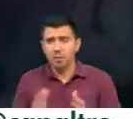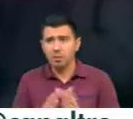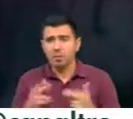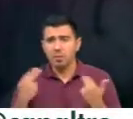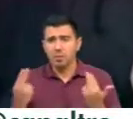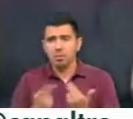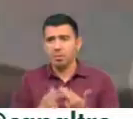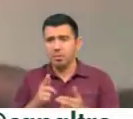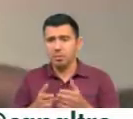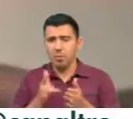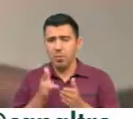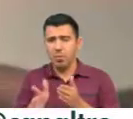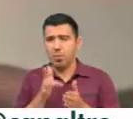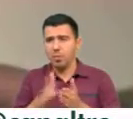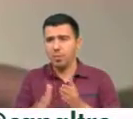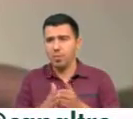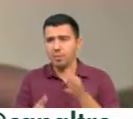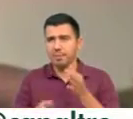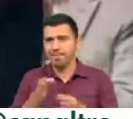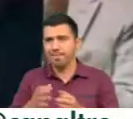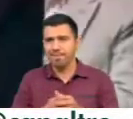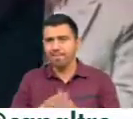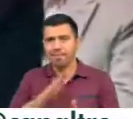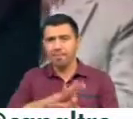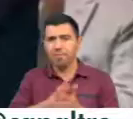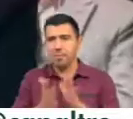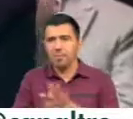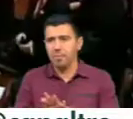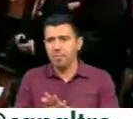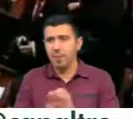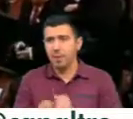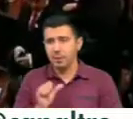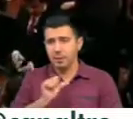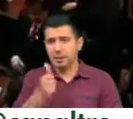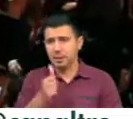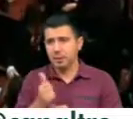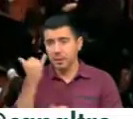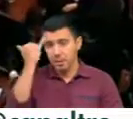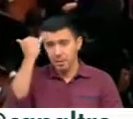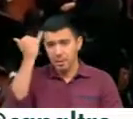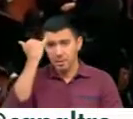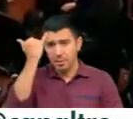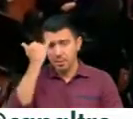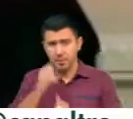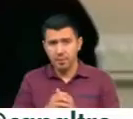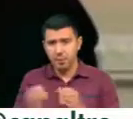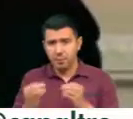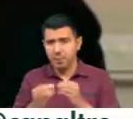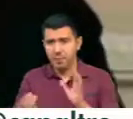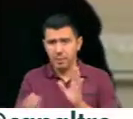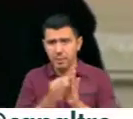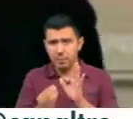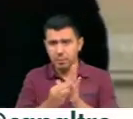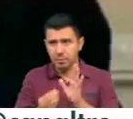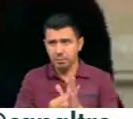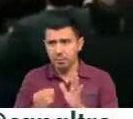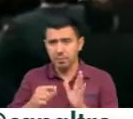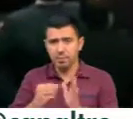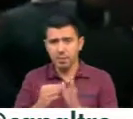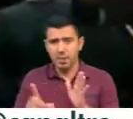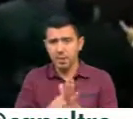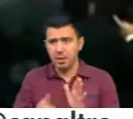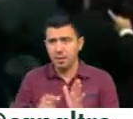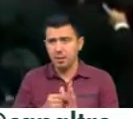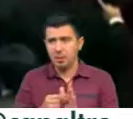urge la reglamentación de la jurisdicción especial de paz entre otras diez iniciativas tempranas de implementación que podrían tomar hasta